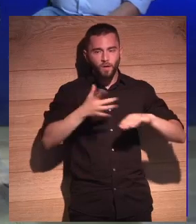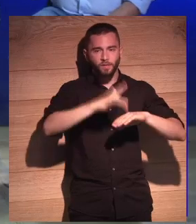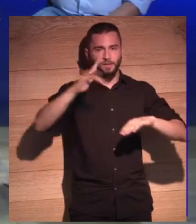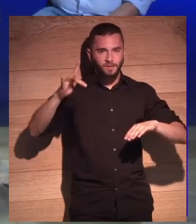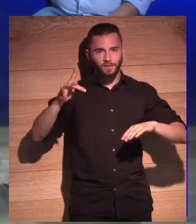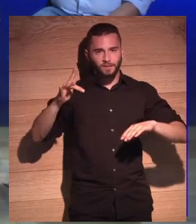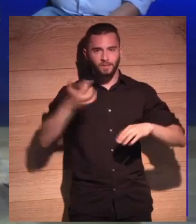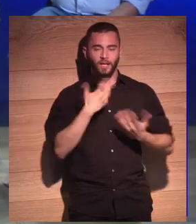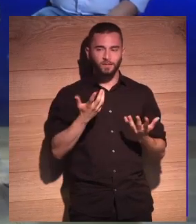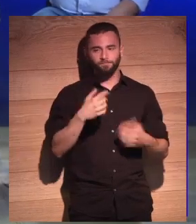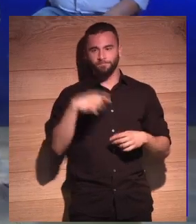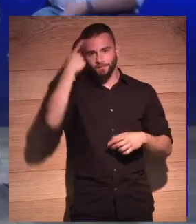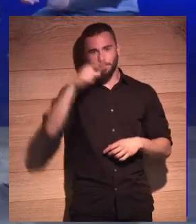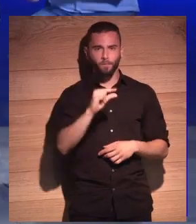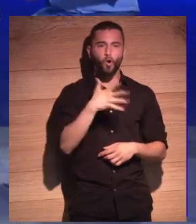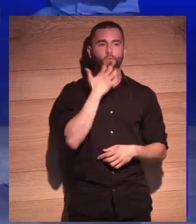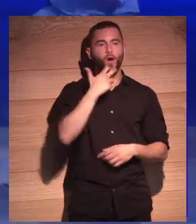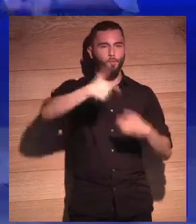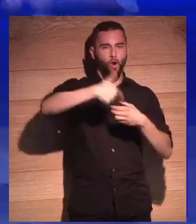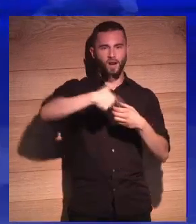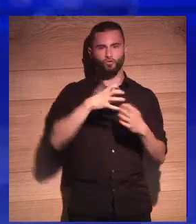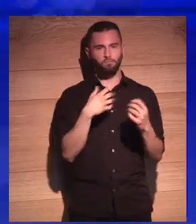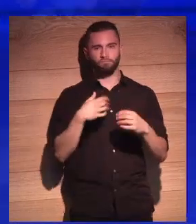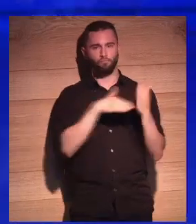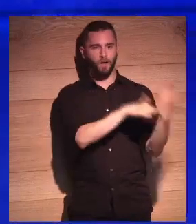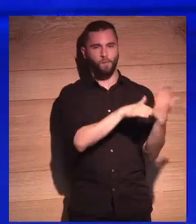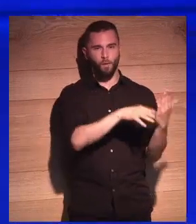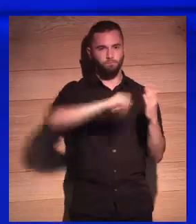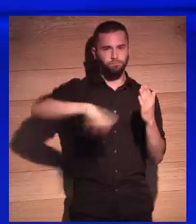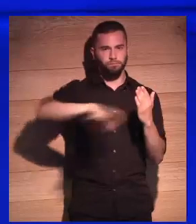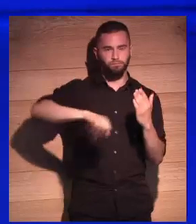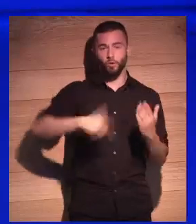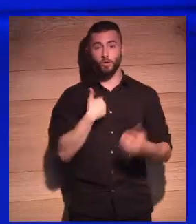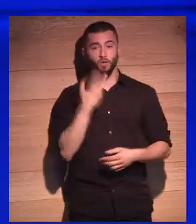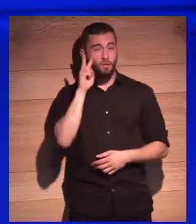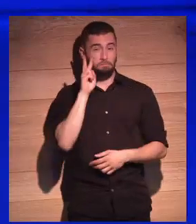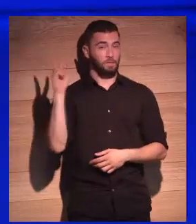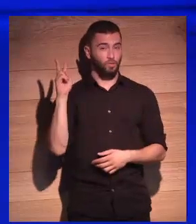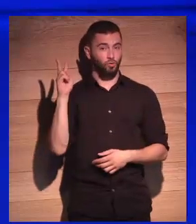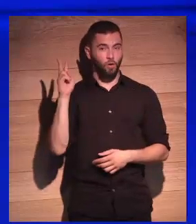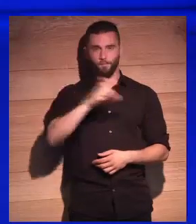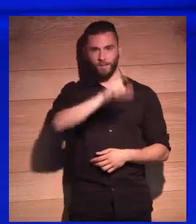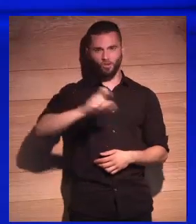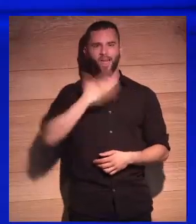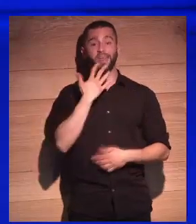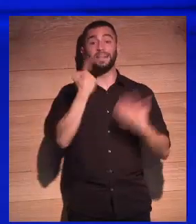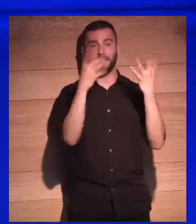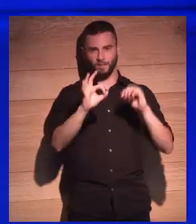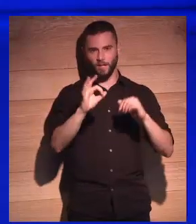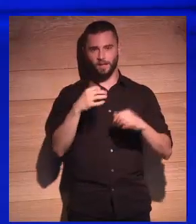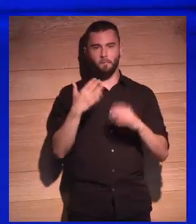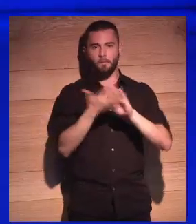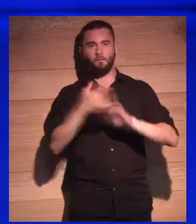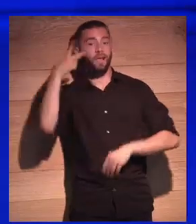Nosotros probamos la experiencia que comentaba de Repsol de descargar un camión. Yo he visto cómo hacía gente de 60 años a punto de